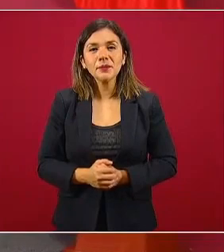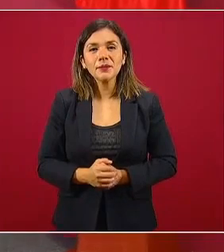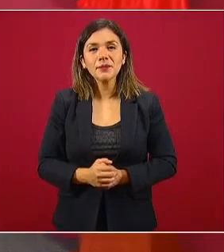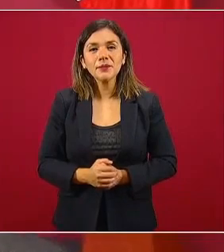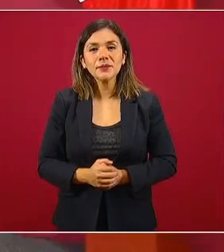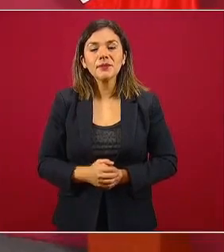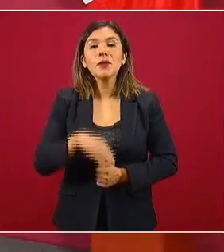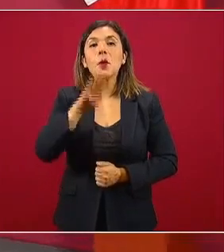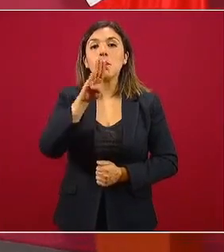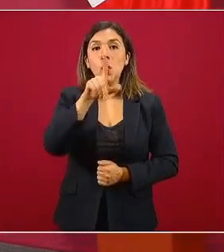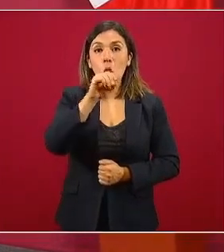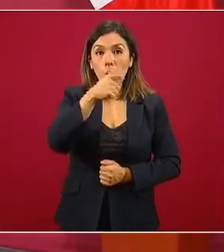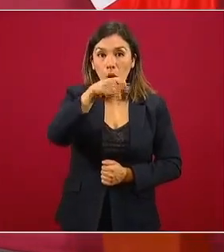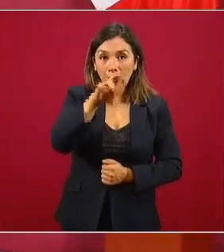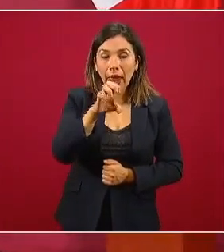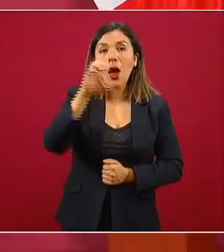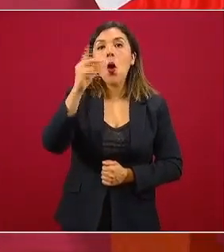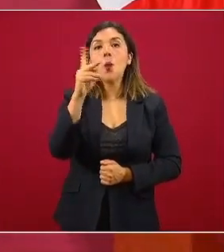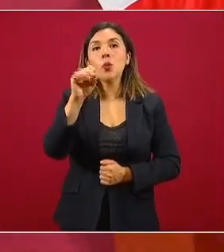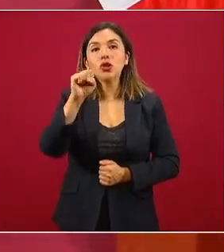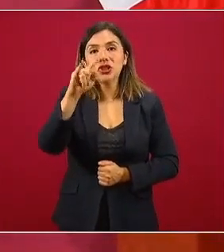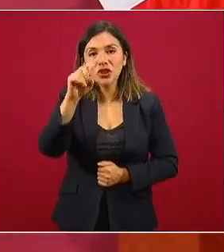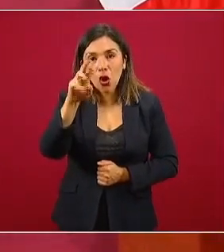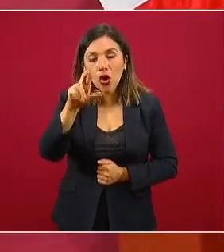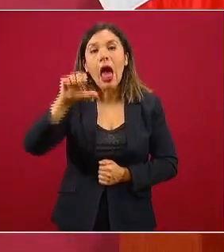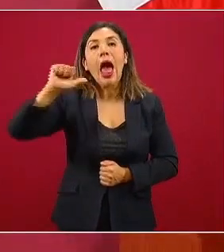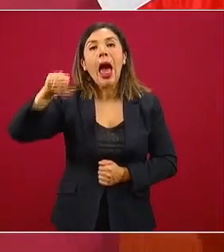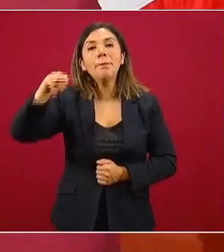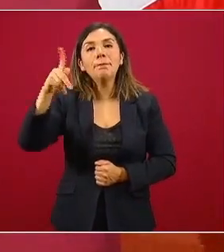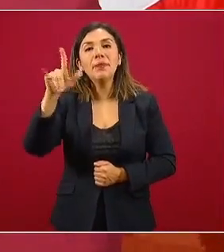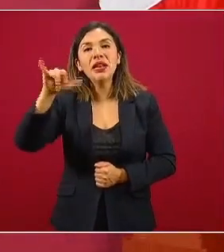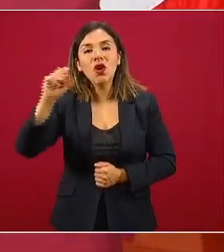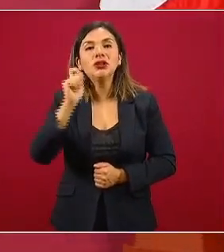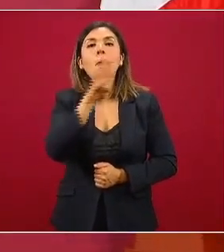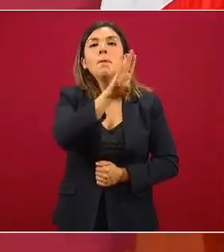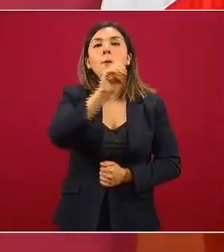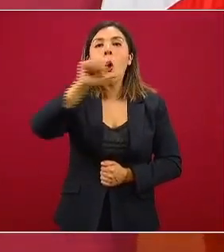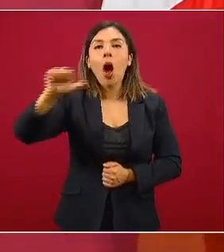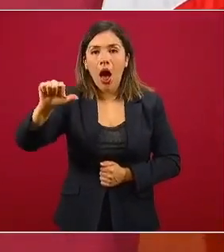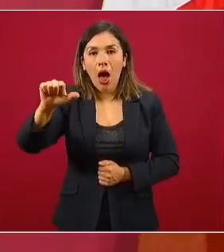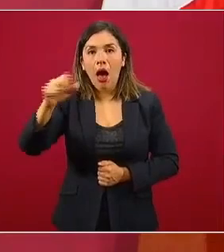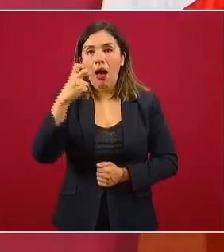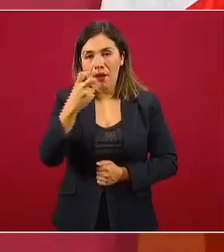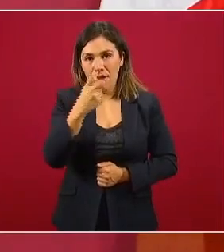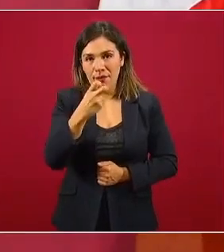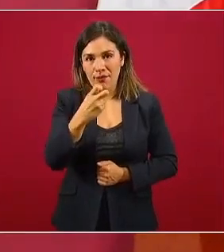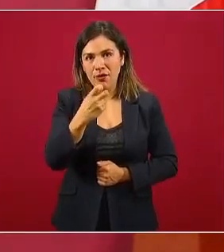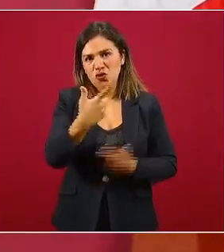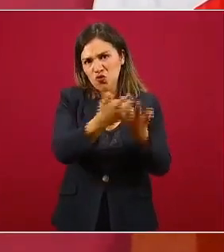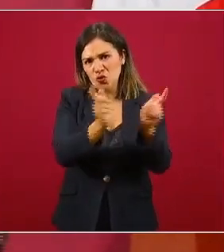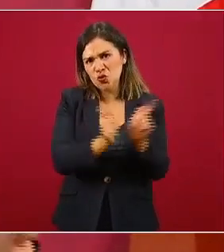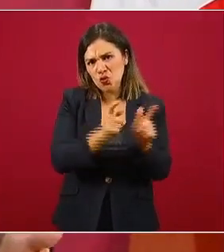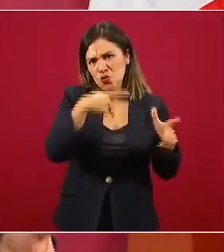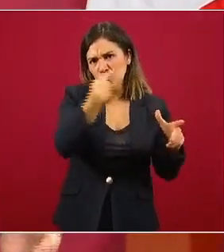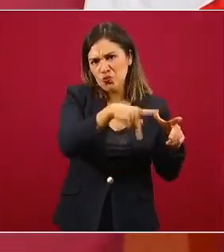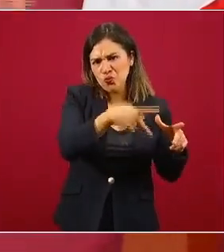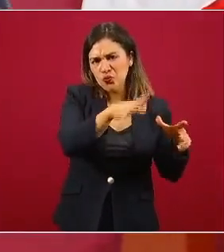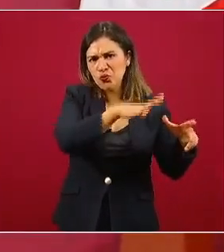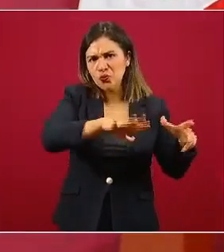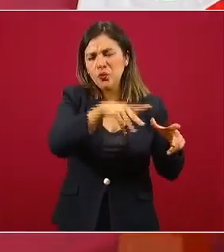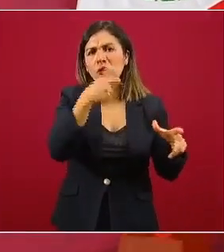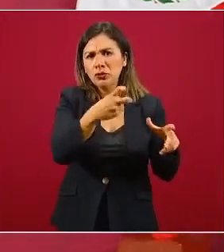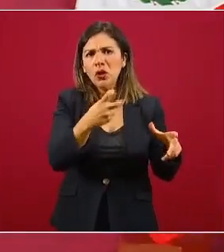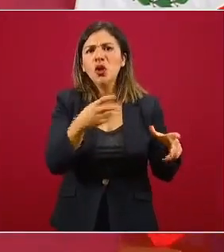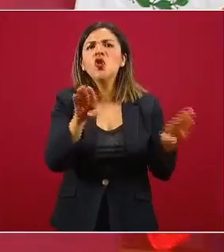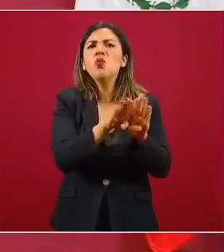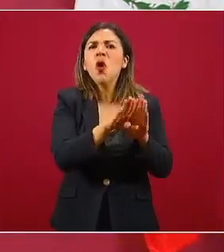Es bloque opositor Amplio, sí. Es eso. Es un bloque opositor amplio. O sea, vamos a